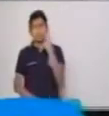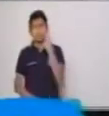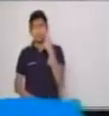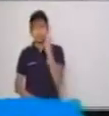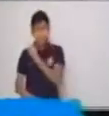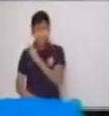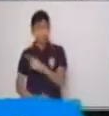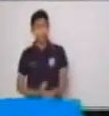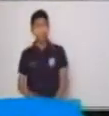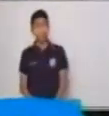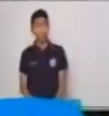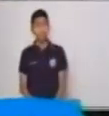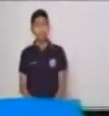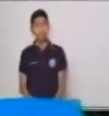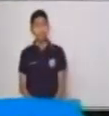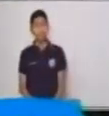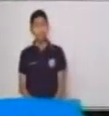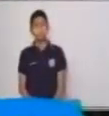Veamos acá.